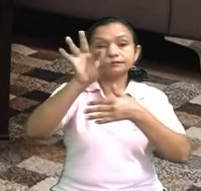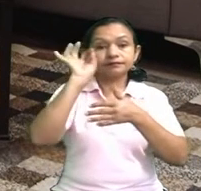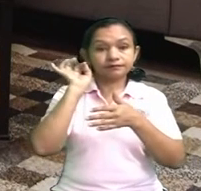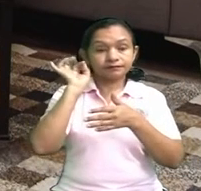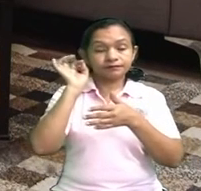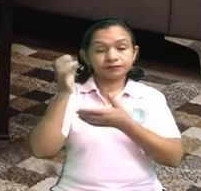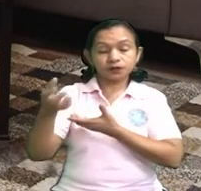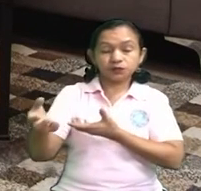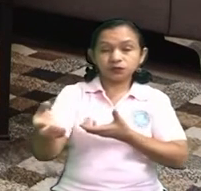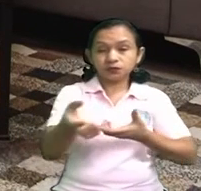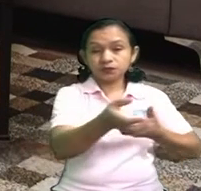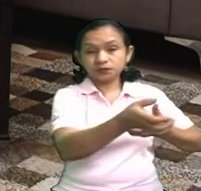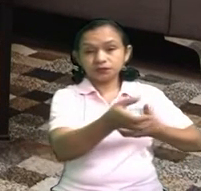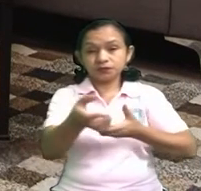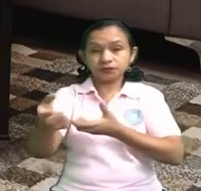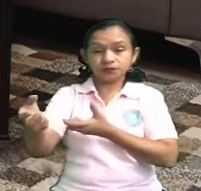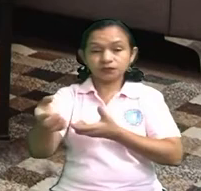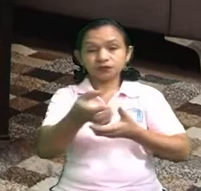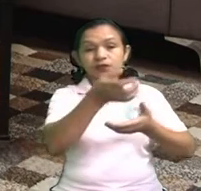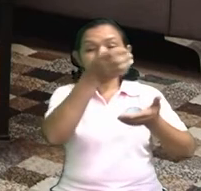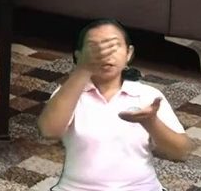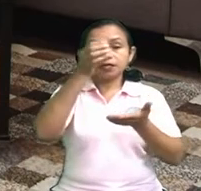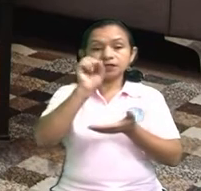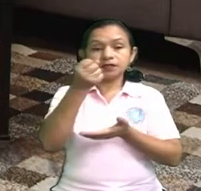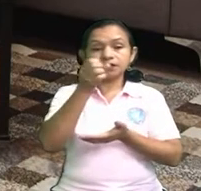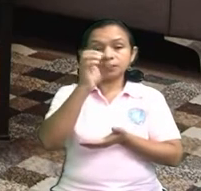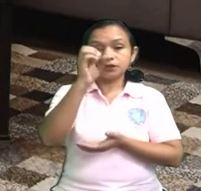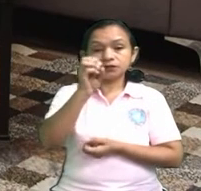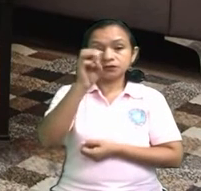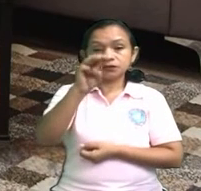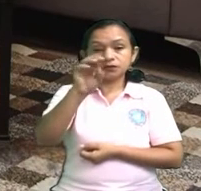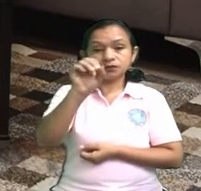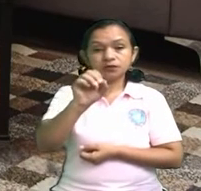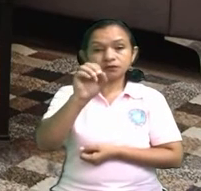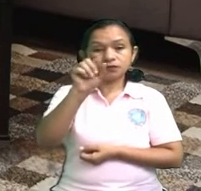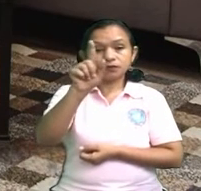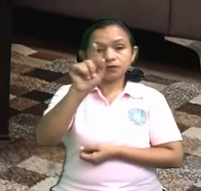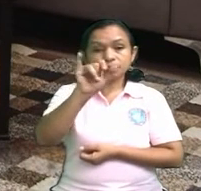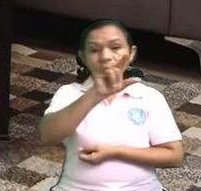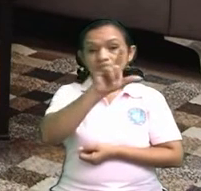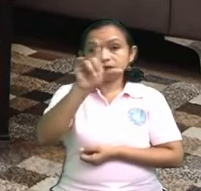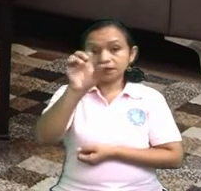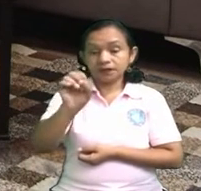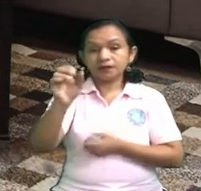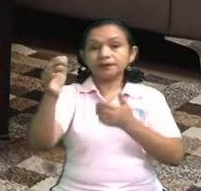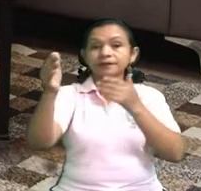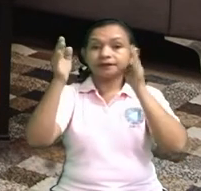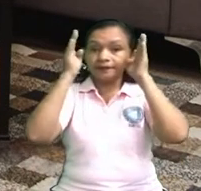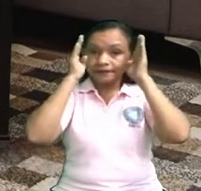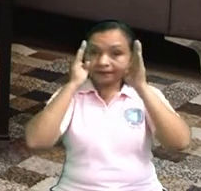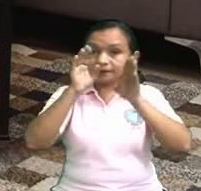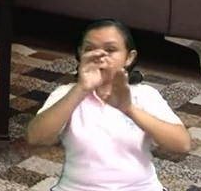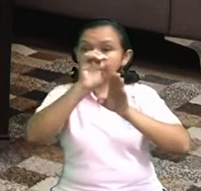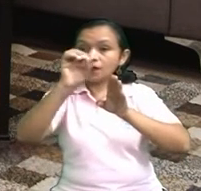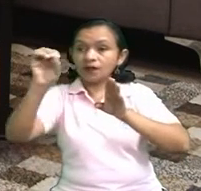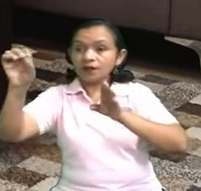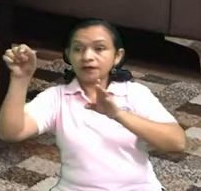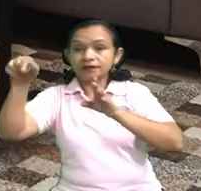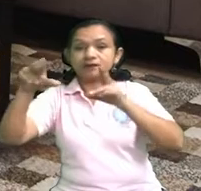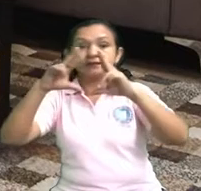una estación de bomberos en Somotillo. Okay. Para atender el segmento del occidente del